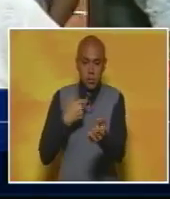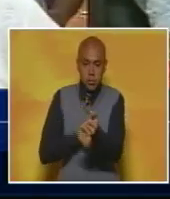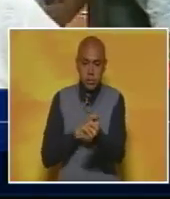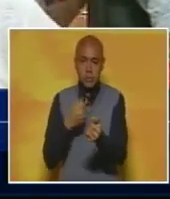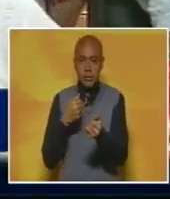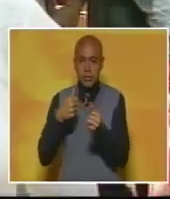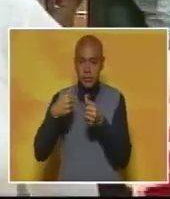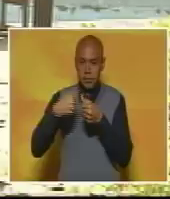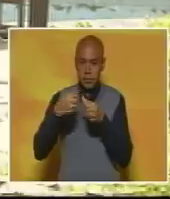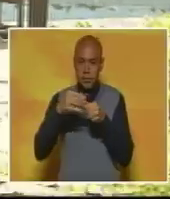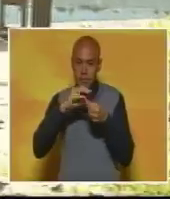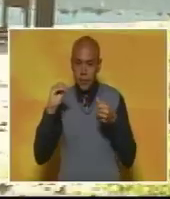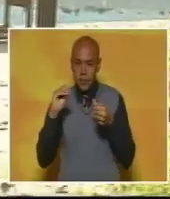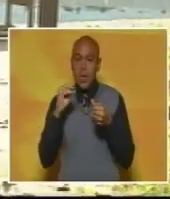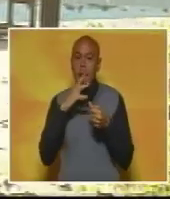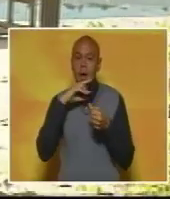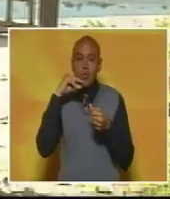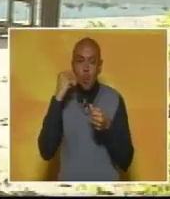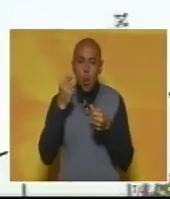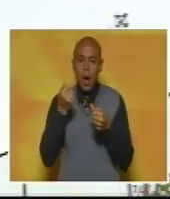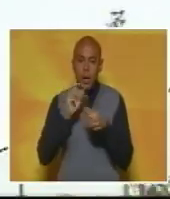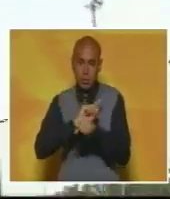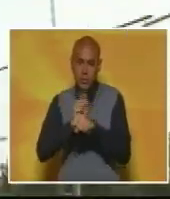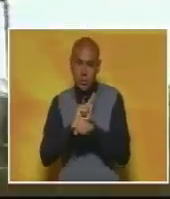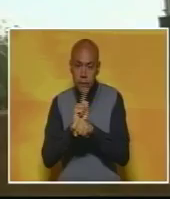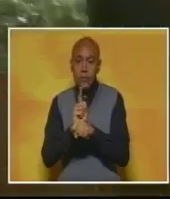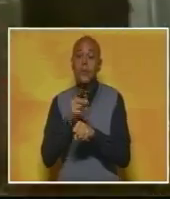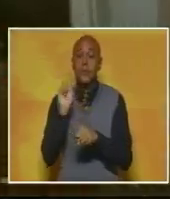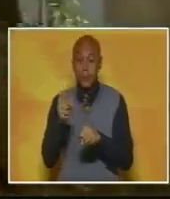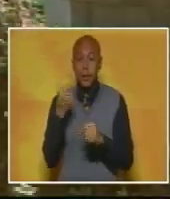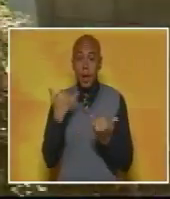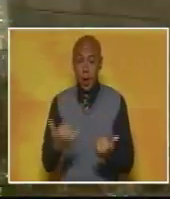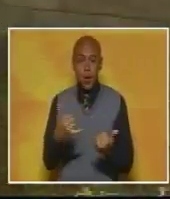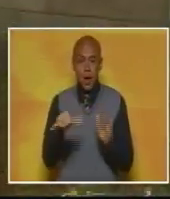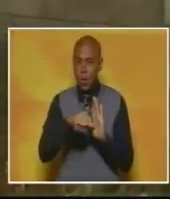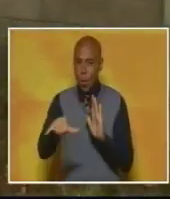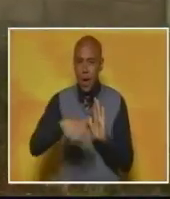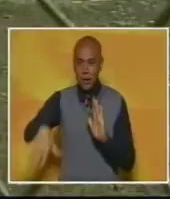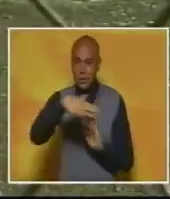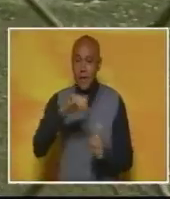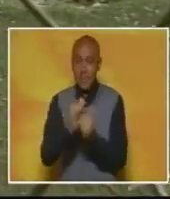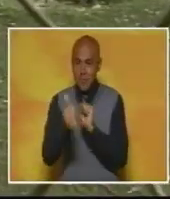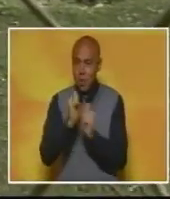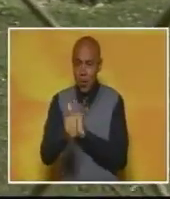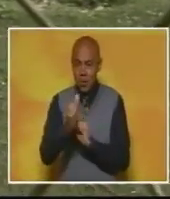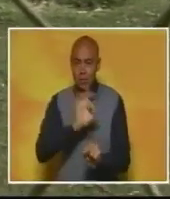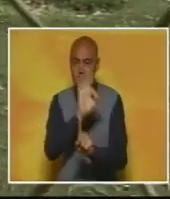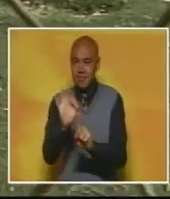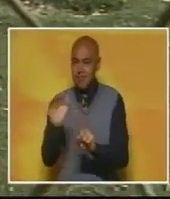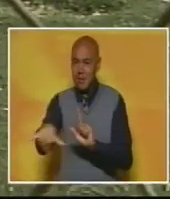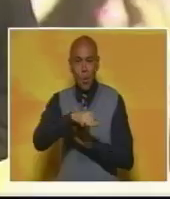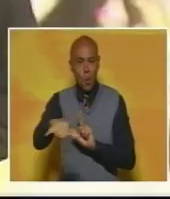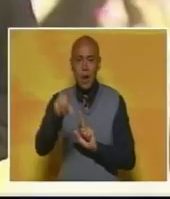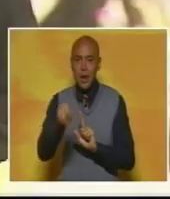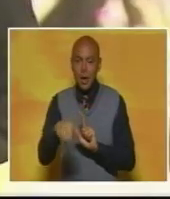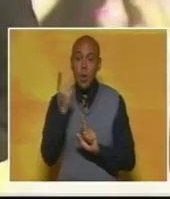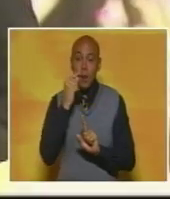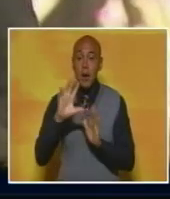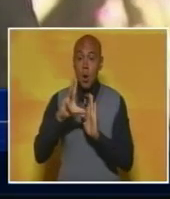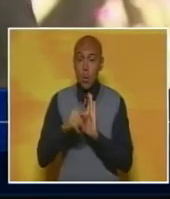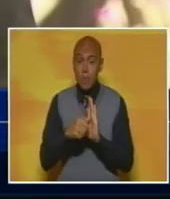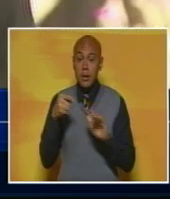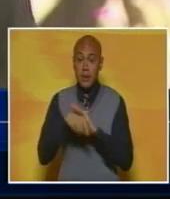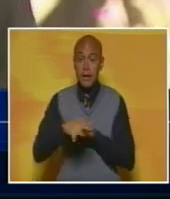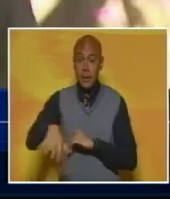azúcar en la sangre o no. En situación similar a las del ambulatorio se encuentran las áreas deportivas cercanas. La comunidad también denuncia que han sido robados